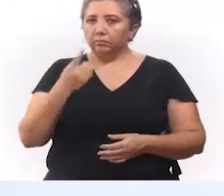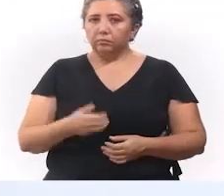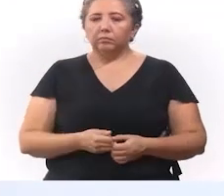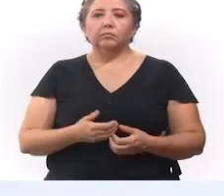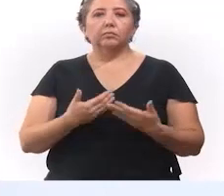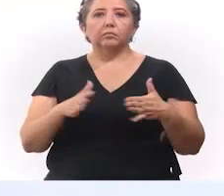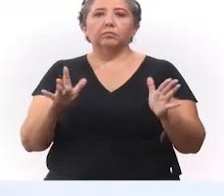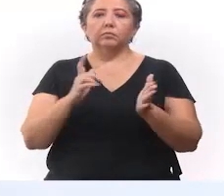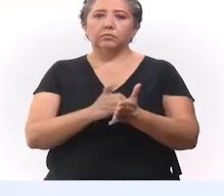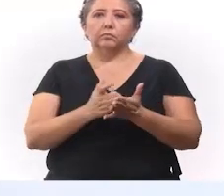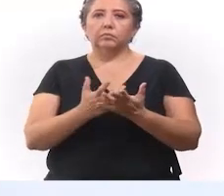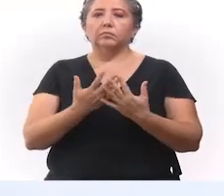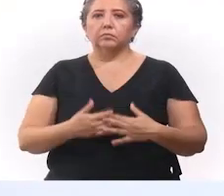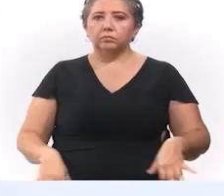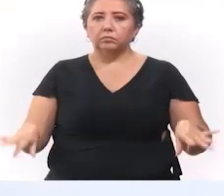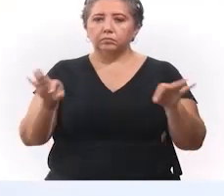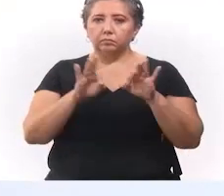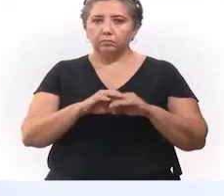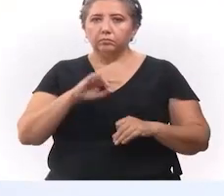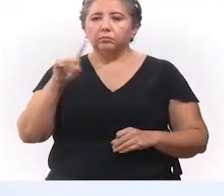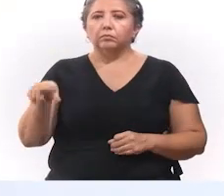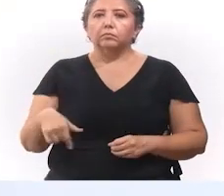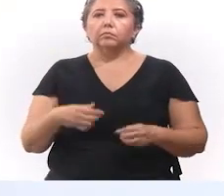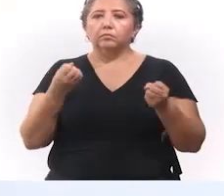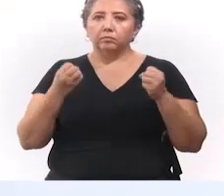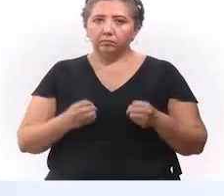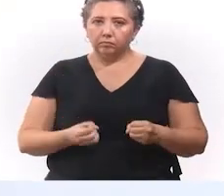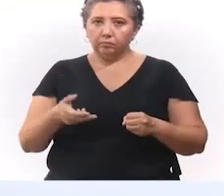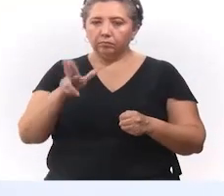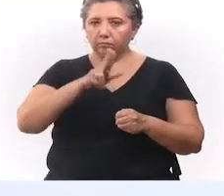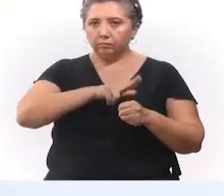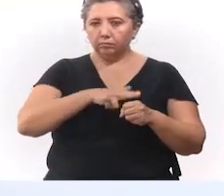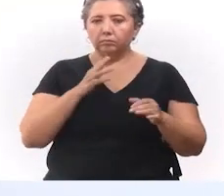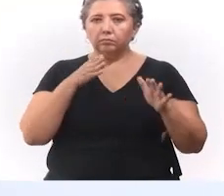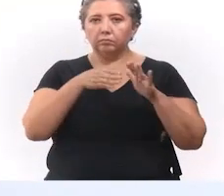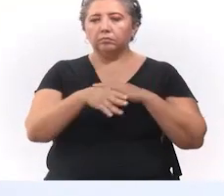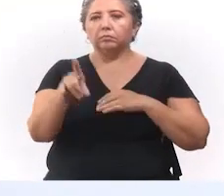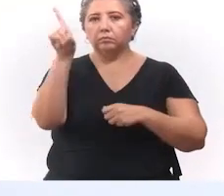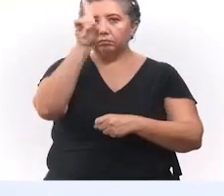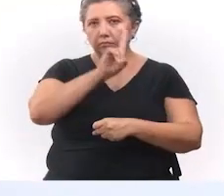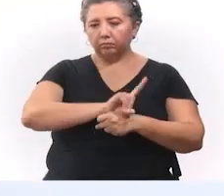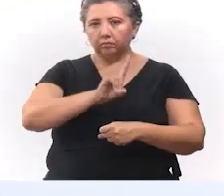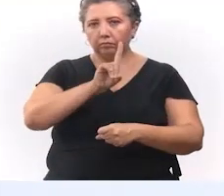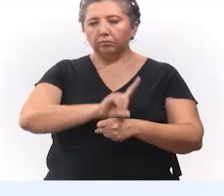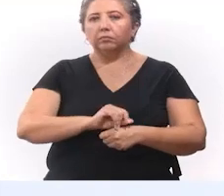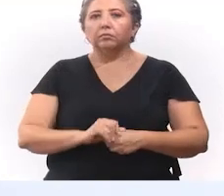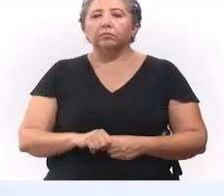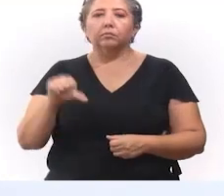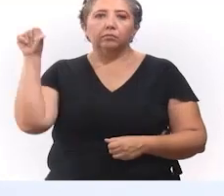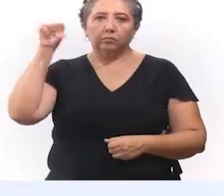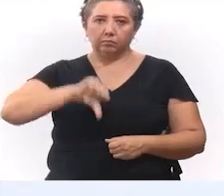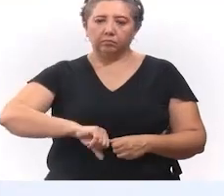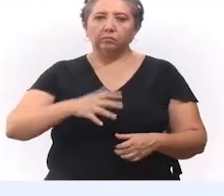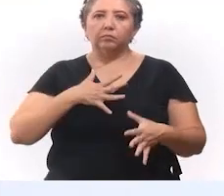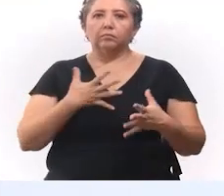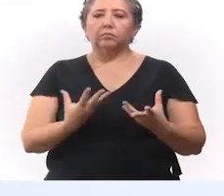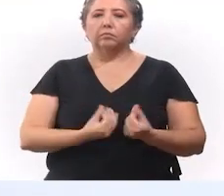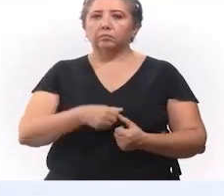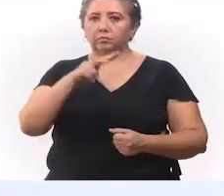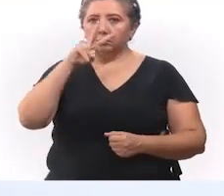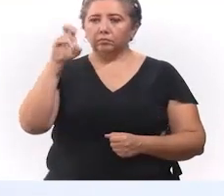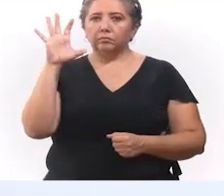señalado, en la reapertura económica, los datos más importantes son la ocupación hospitalaria y los ingresos diarios. El día de hoy